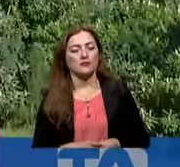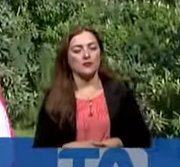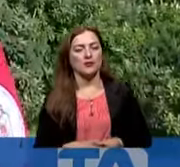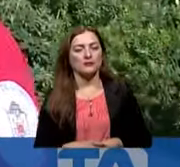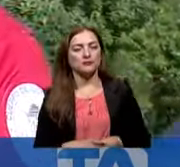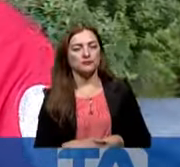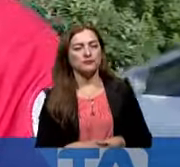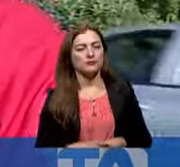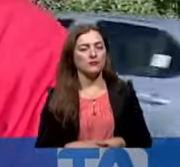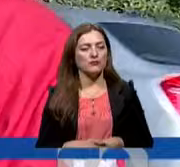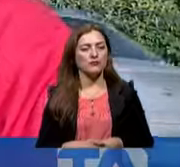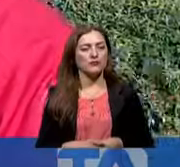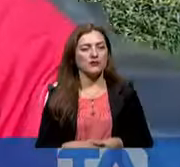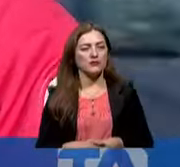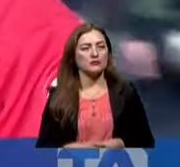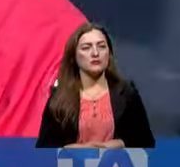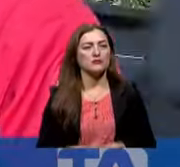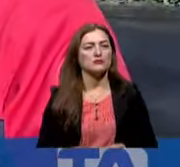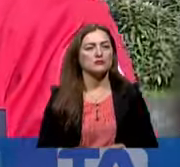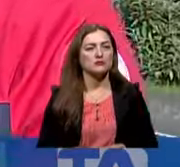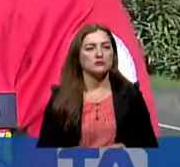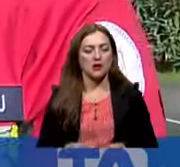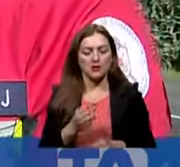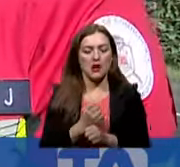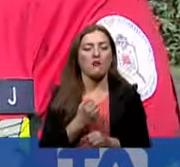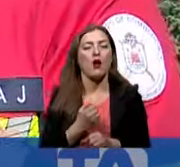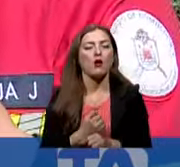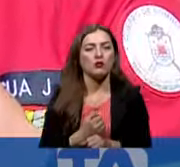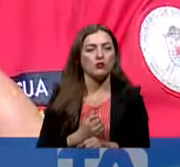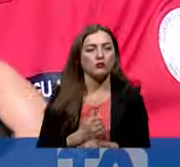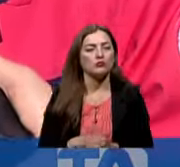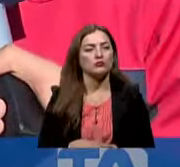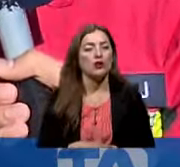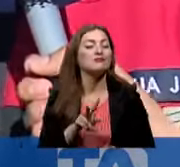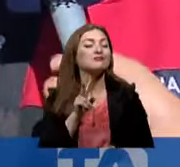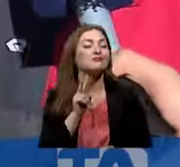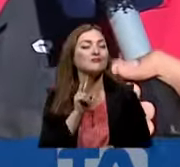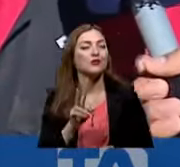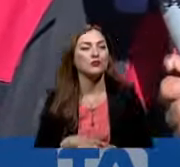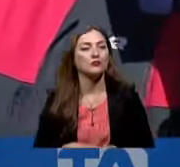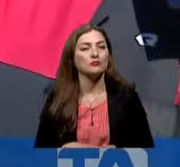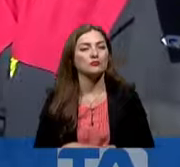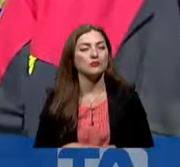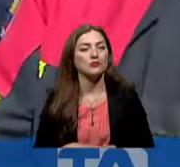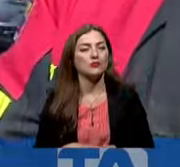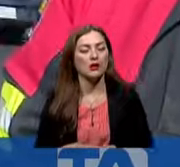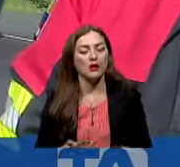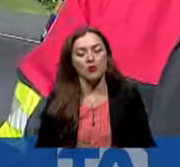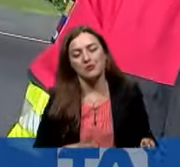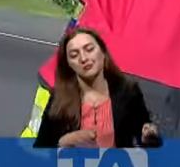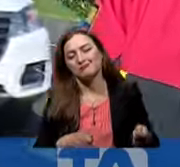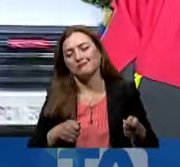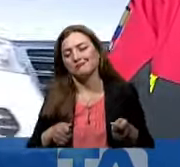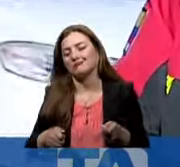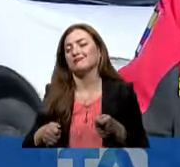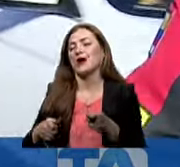camión. Procedimos a hacer labores de rescate, extrayendo a la víctima fallecida y poniéndole a órdenes